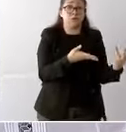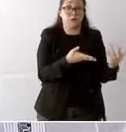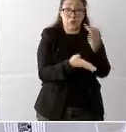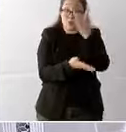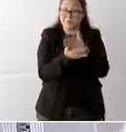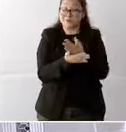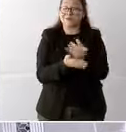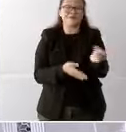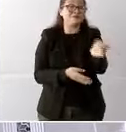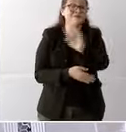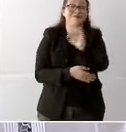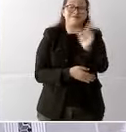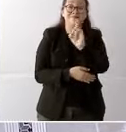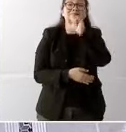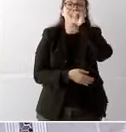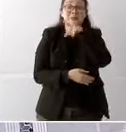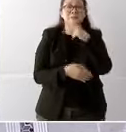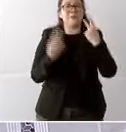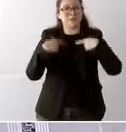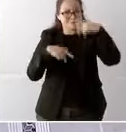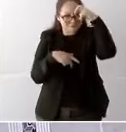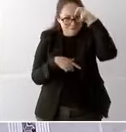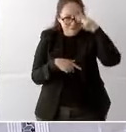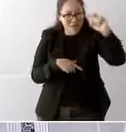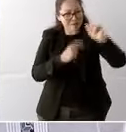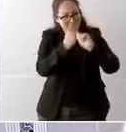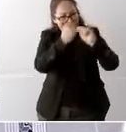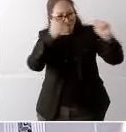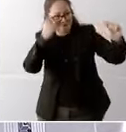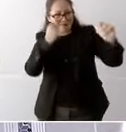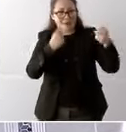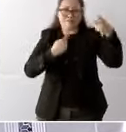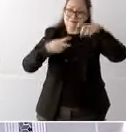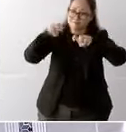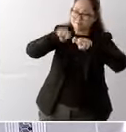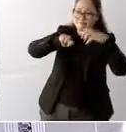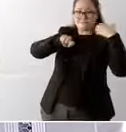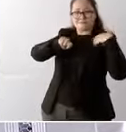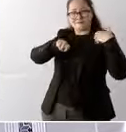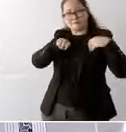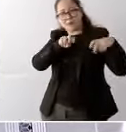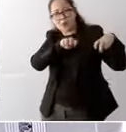sino también de pasajeros, por todo el istmo, como era antes,